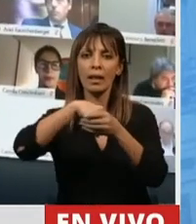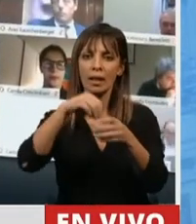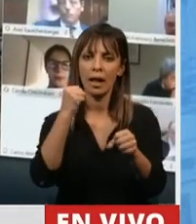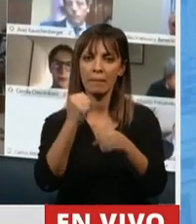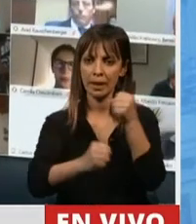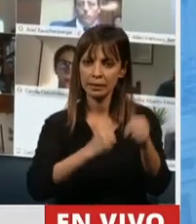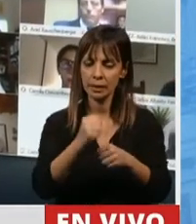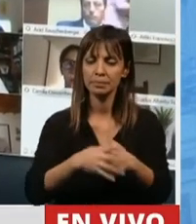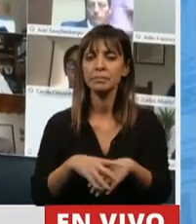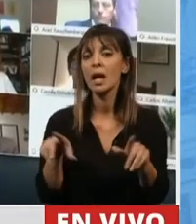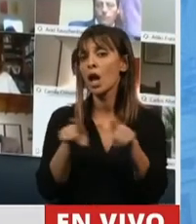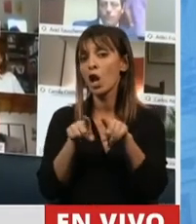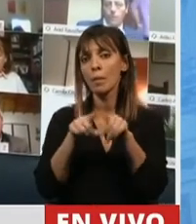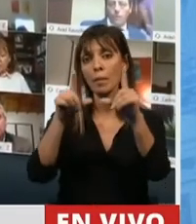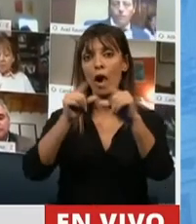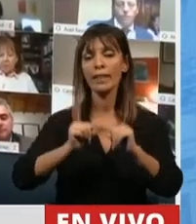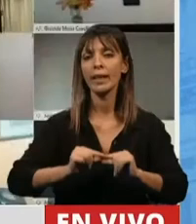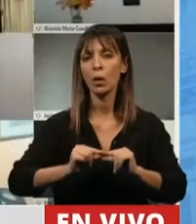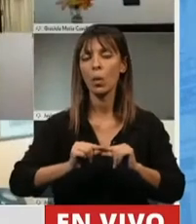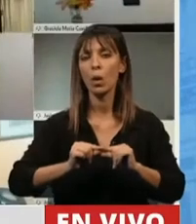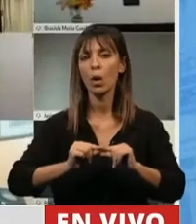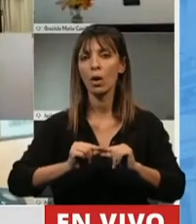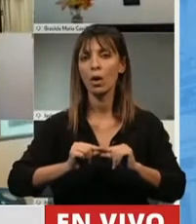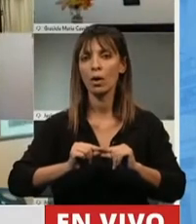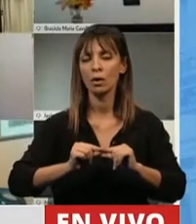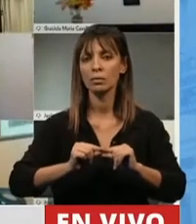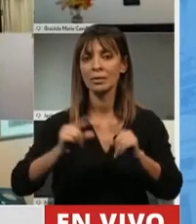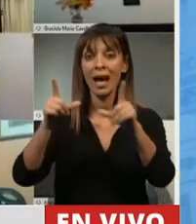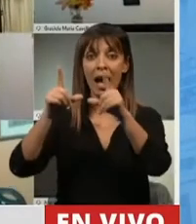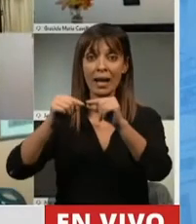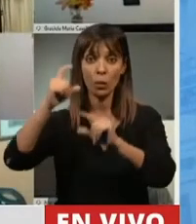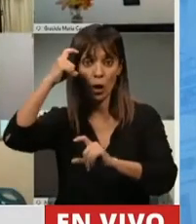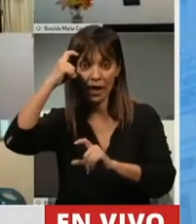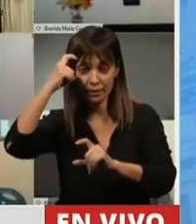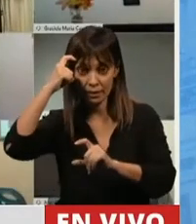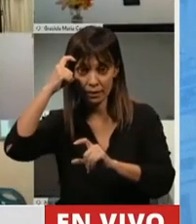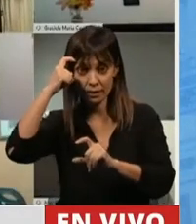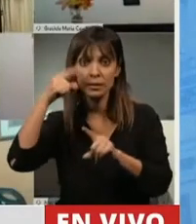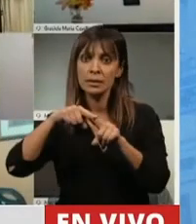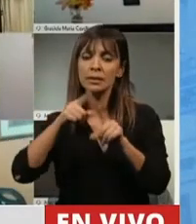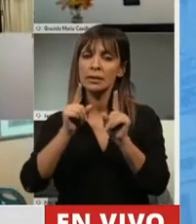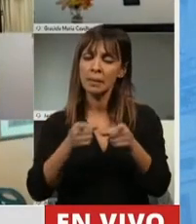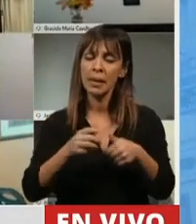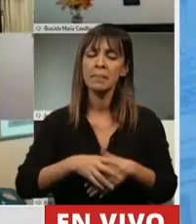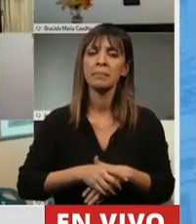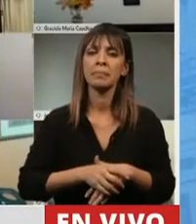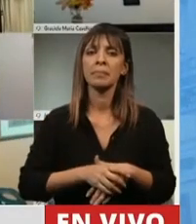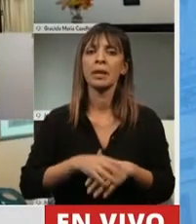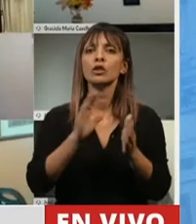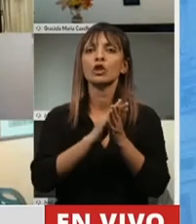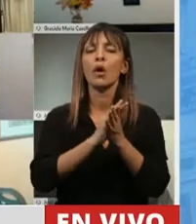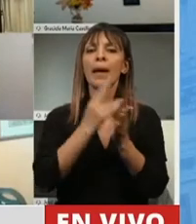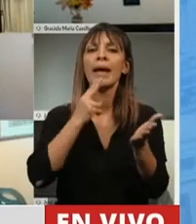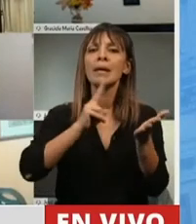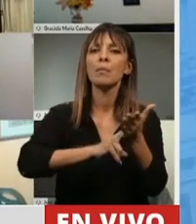empresa. Lo mismo pasa con el artículo que sustituye el artículo 10, que tiene que ver con la rebaja del